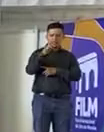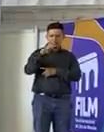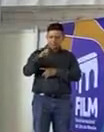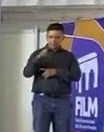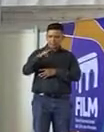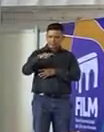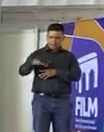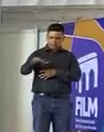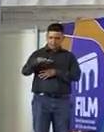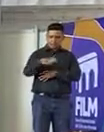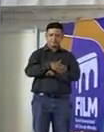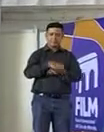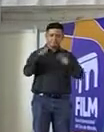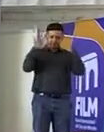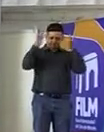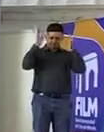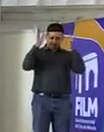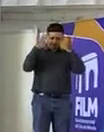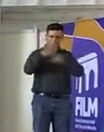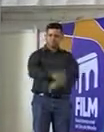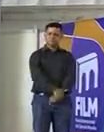Michoacán.